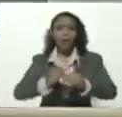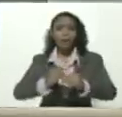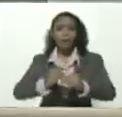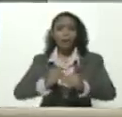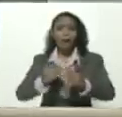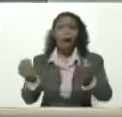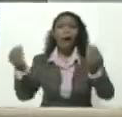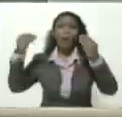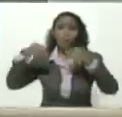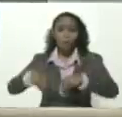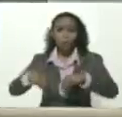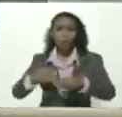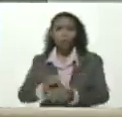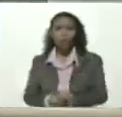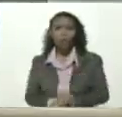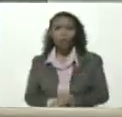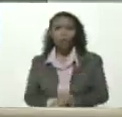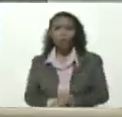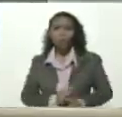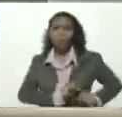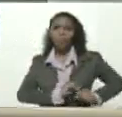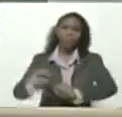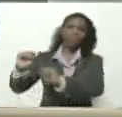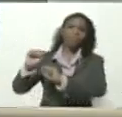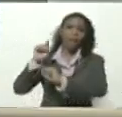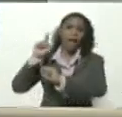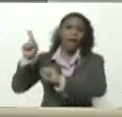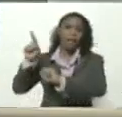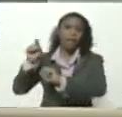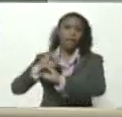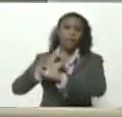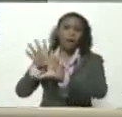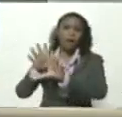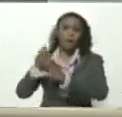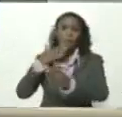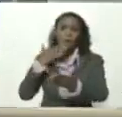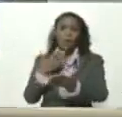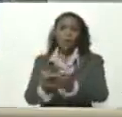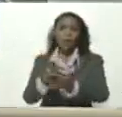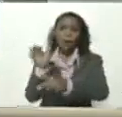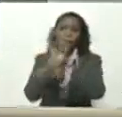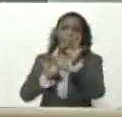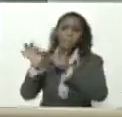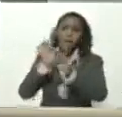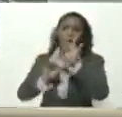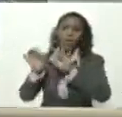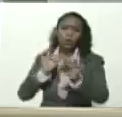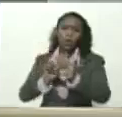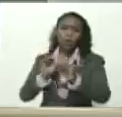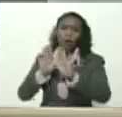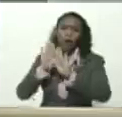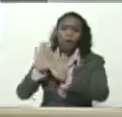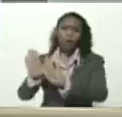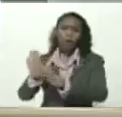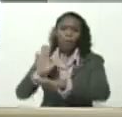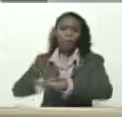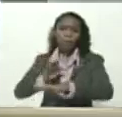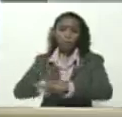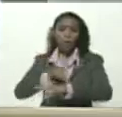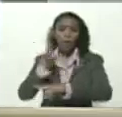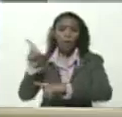¿verdad?, acordamos rechazar esas declaraciones y exigir explicaciones, y así ocurrió. Esas